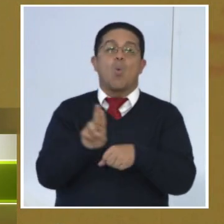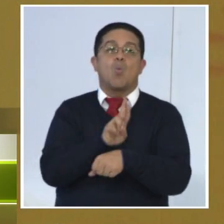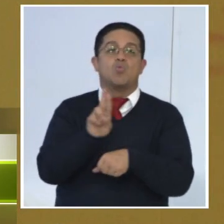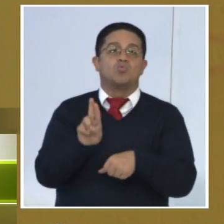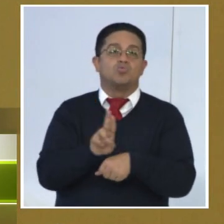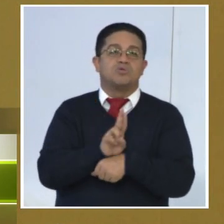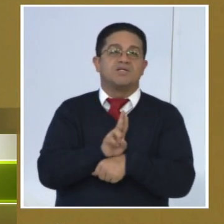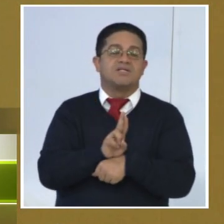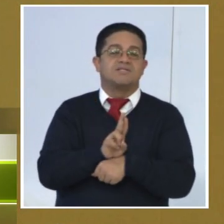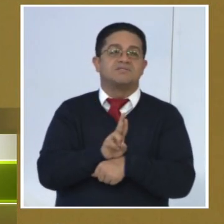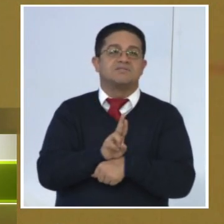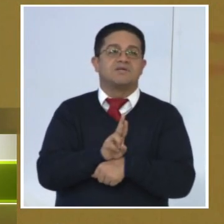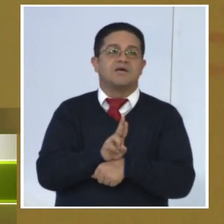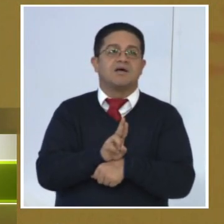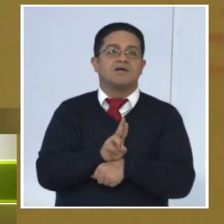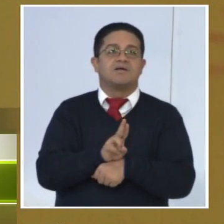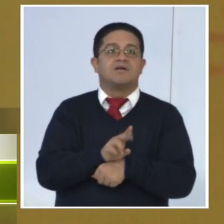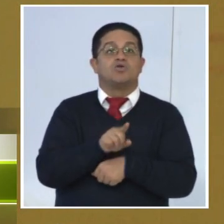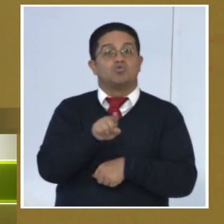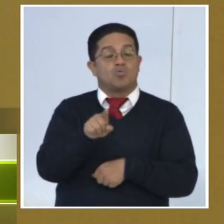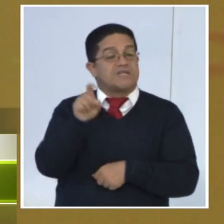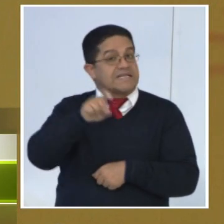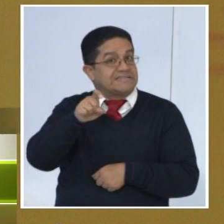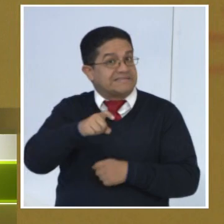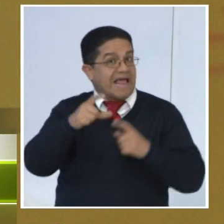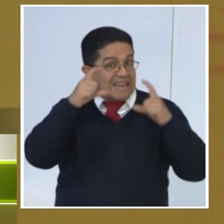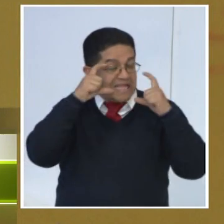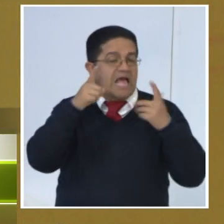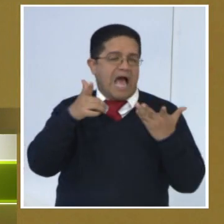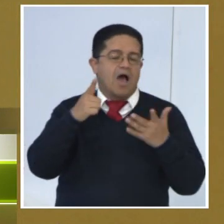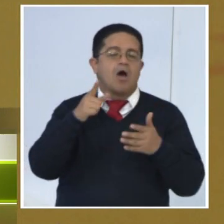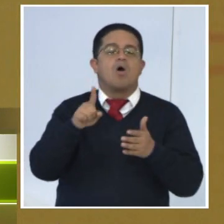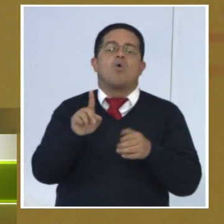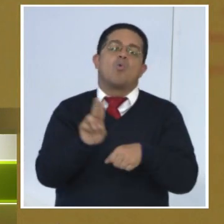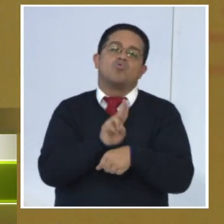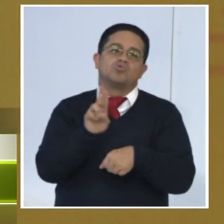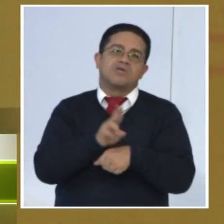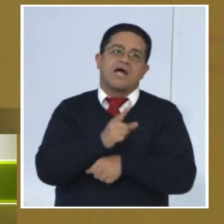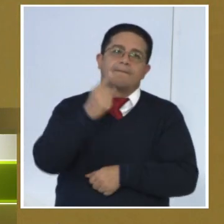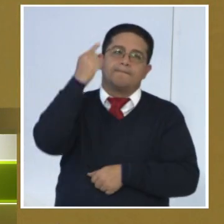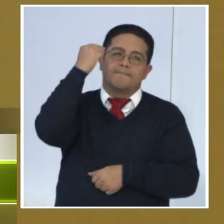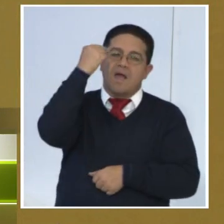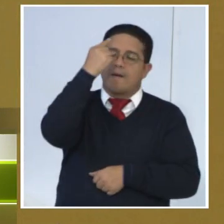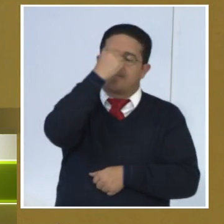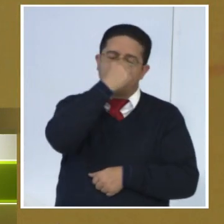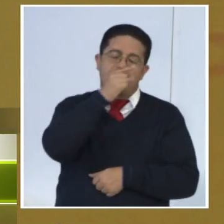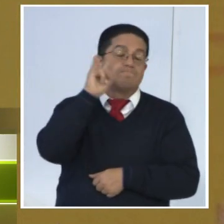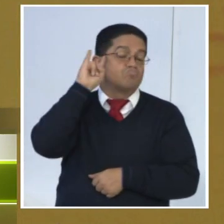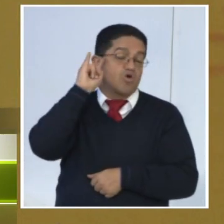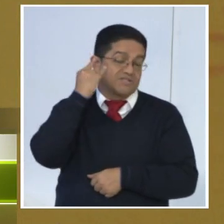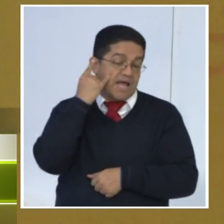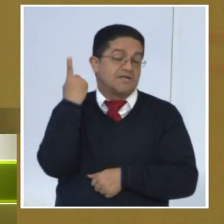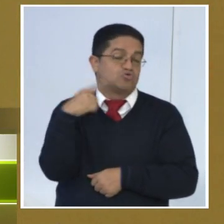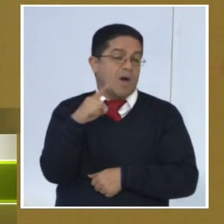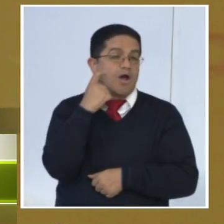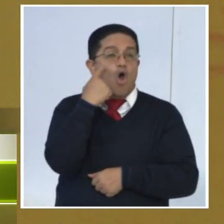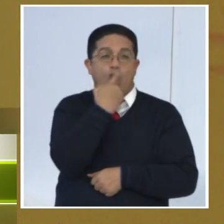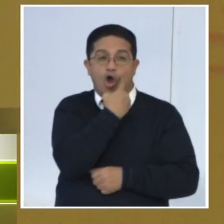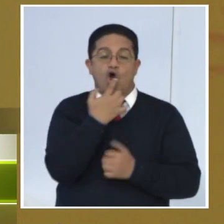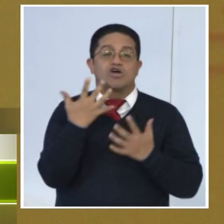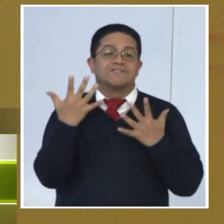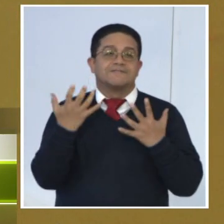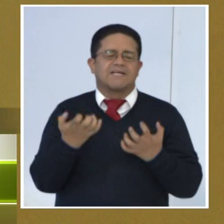lentes en el caso que tengas que utilizar lentes, utilizar lágrimas artificiales en el caso que haya problemas de ojo seco o de